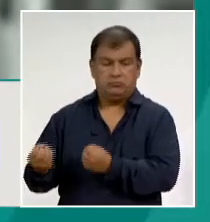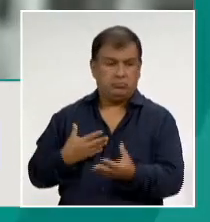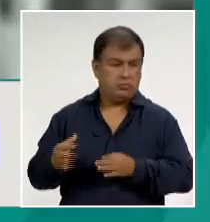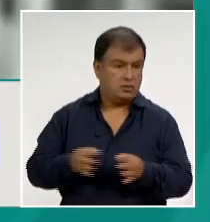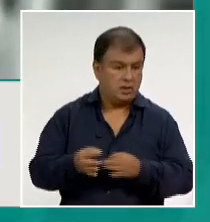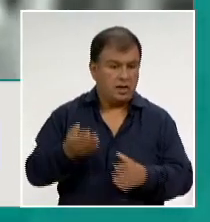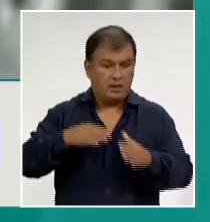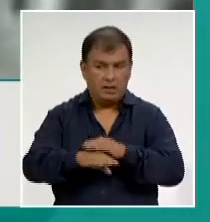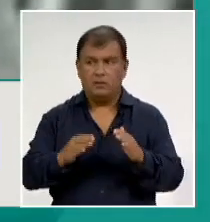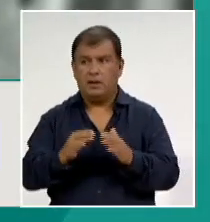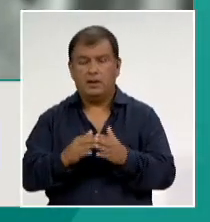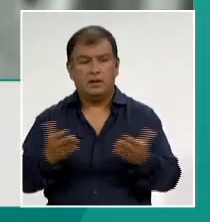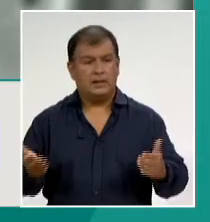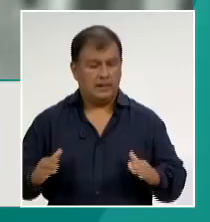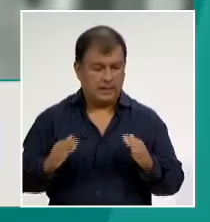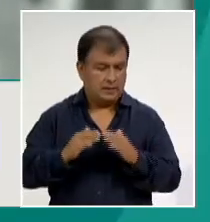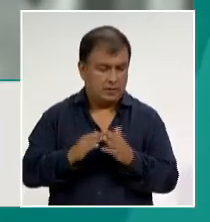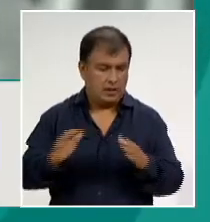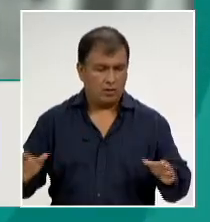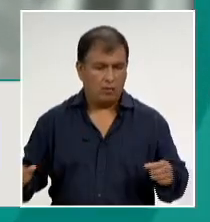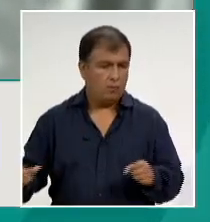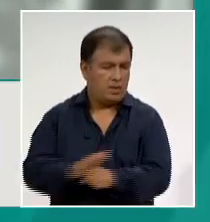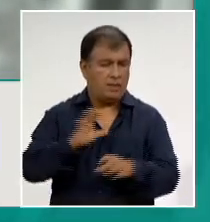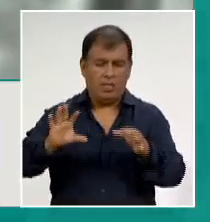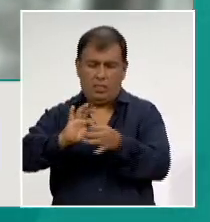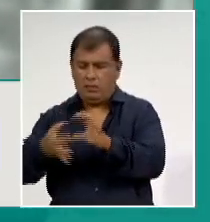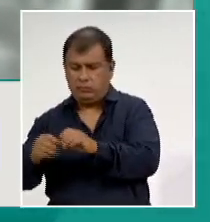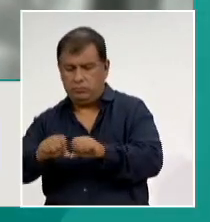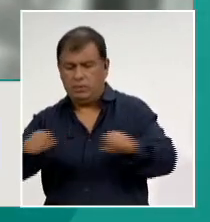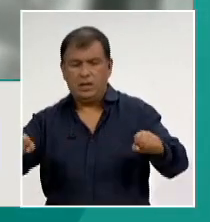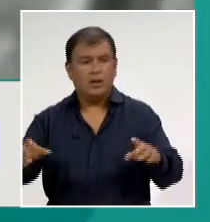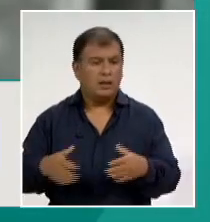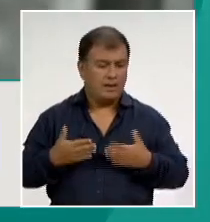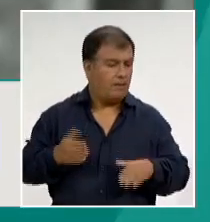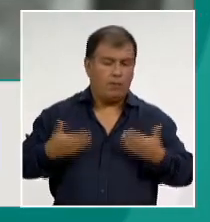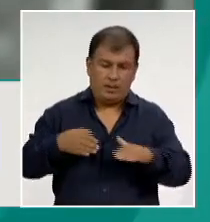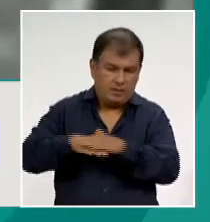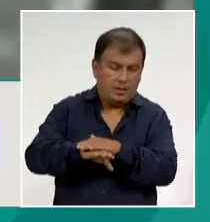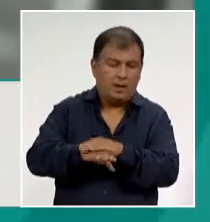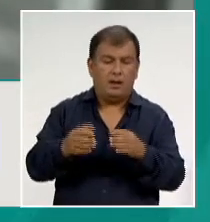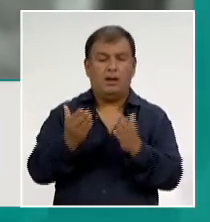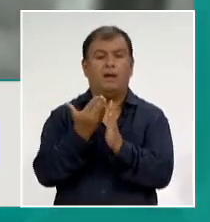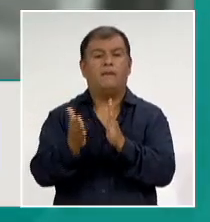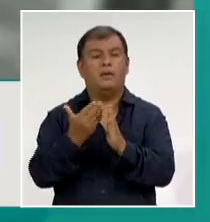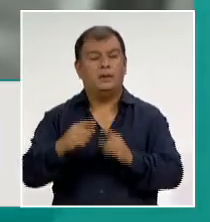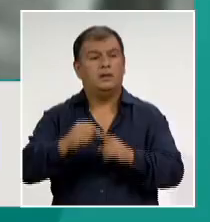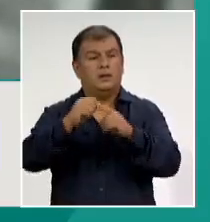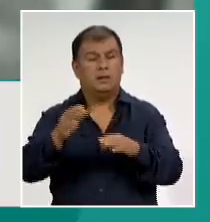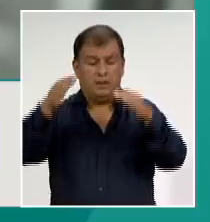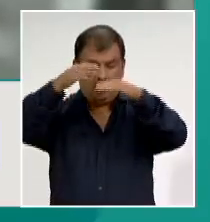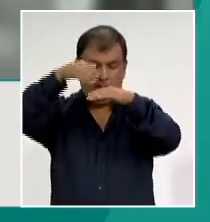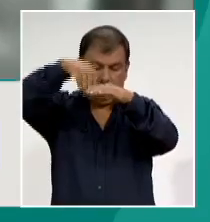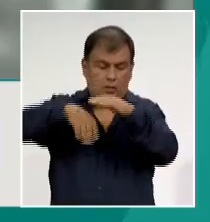dentro la casa se encuentra totalmente cerrada. Hay cadenas que están impidiendo el paso por las puertas principales y de